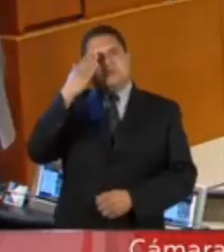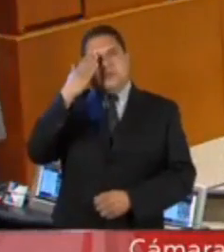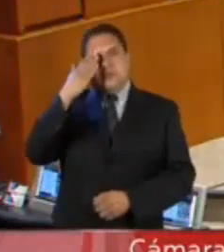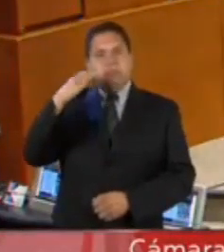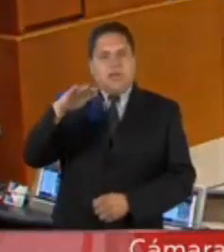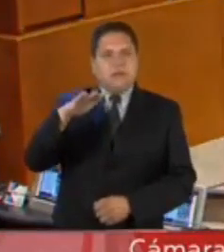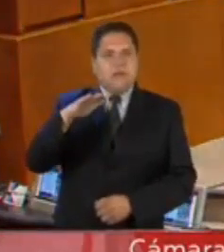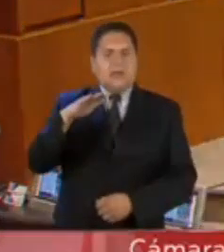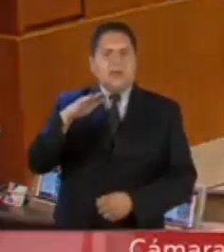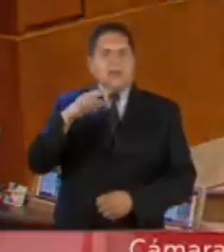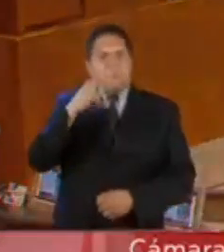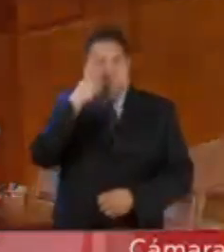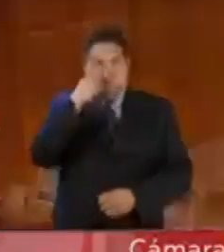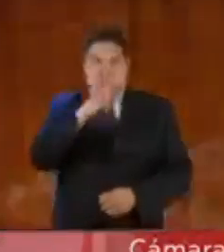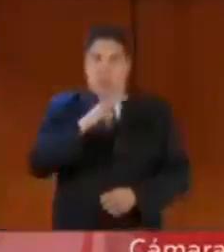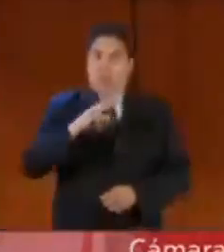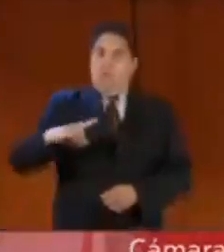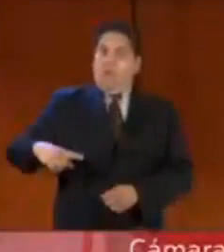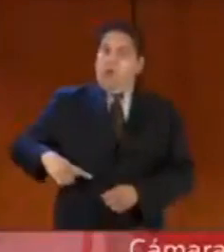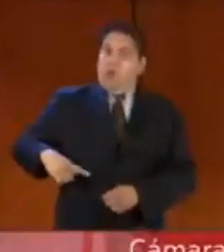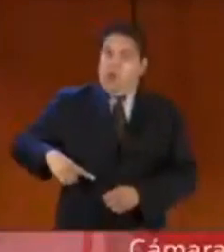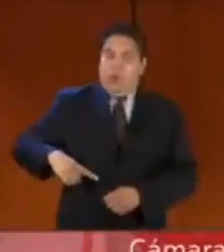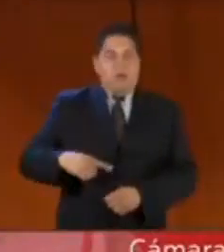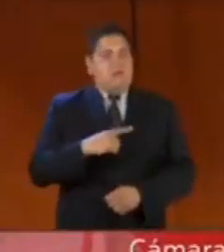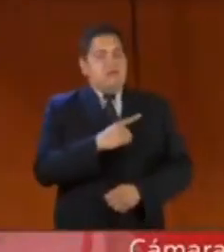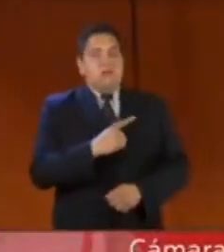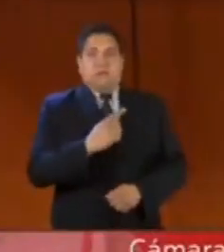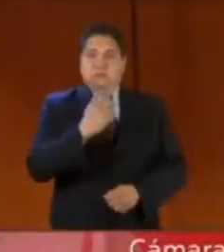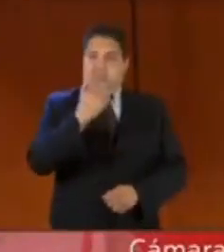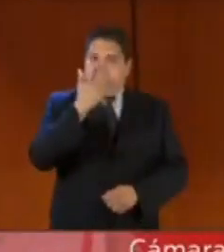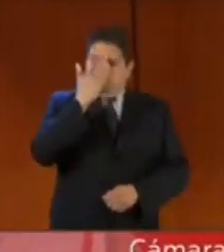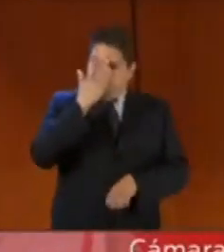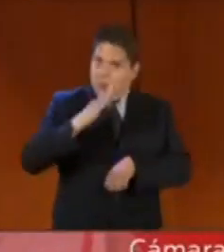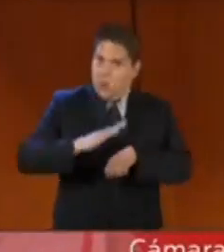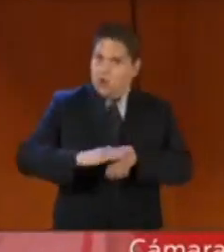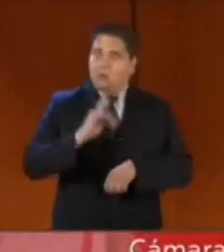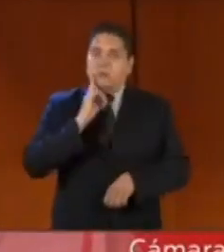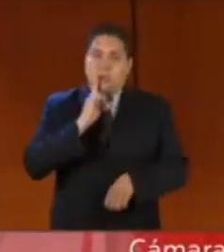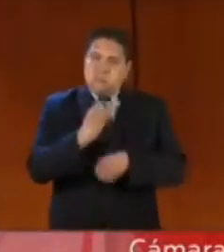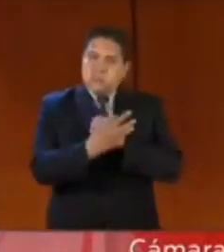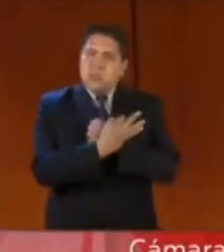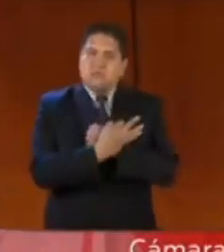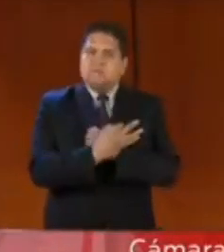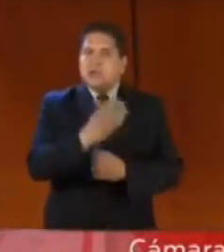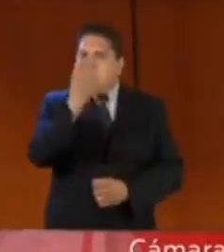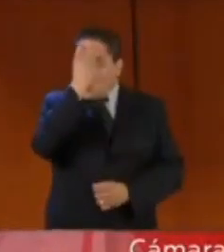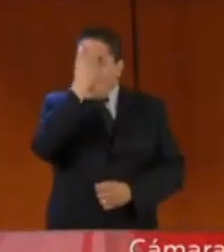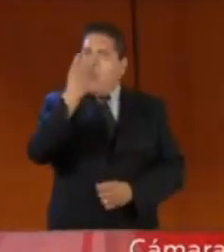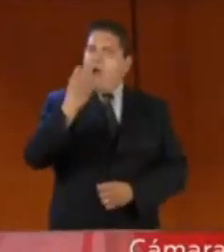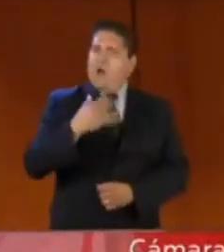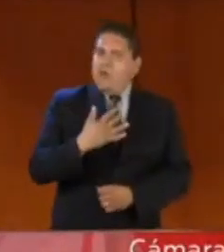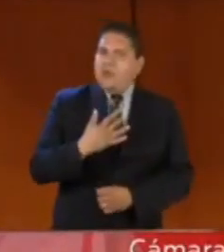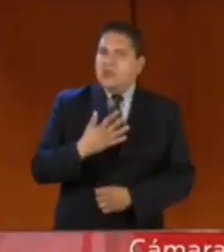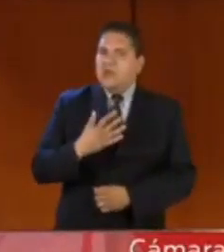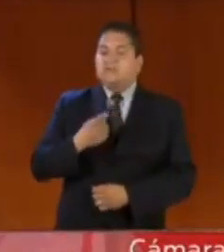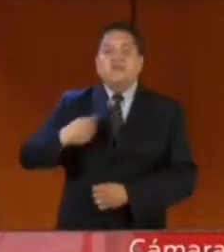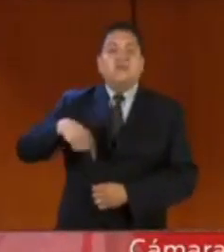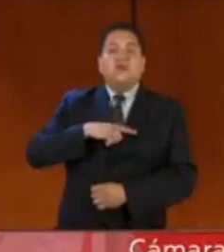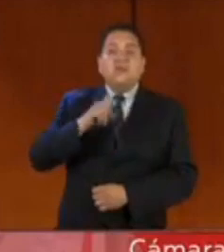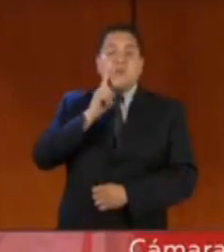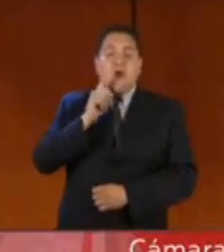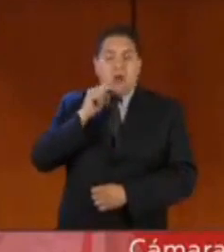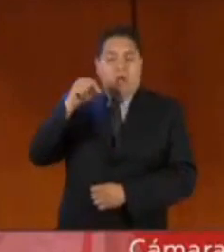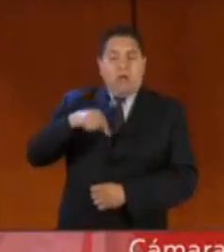vamos a hacer aun muertas vamos a seguir luchando porque las mujeres en méjico ya vivimos en ruinas